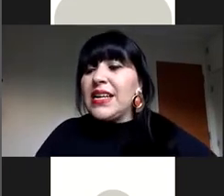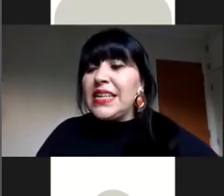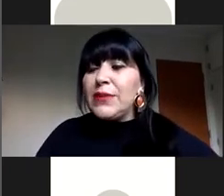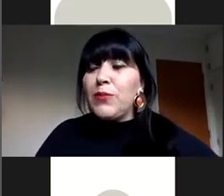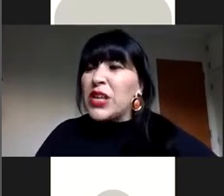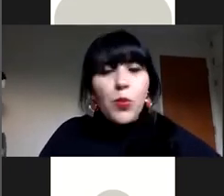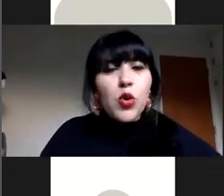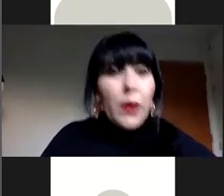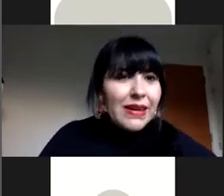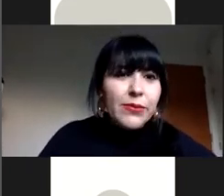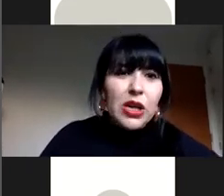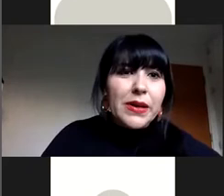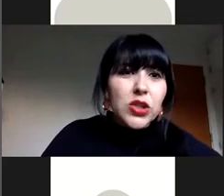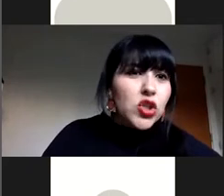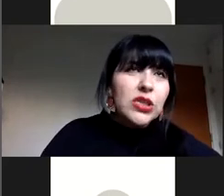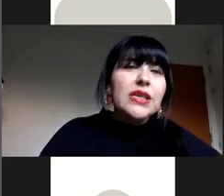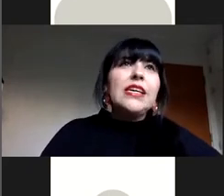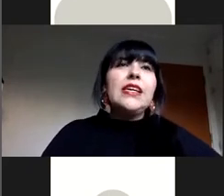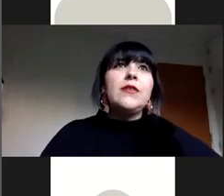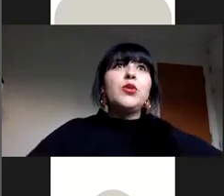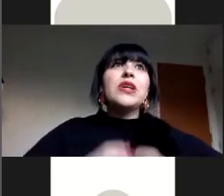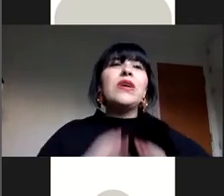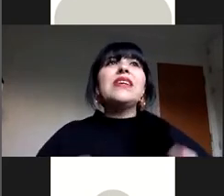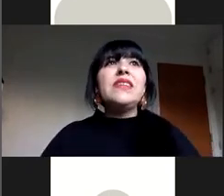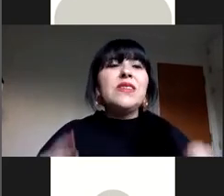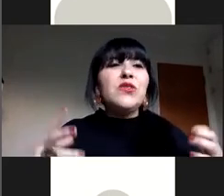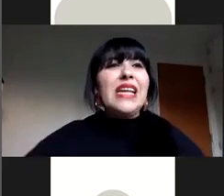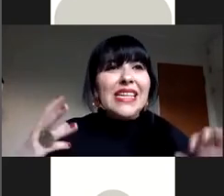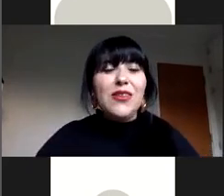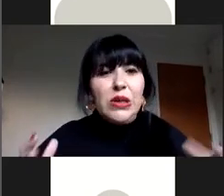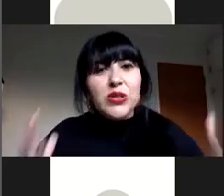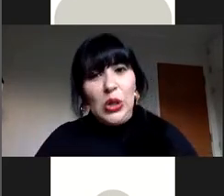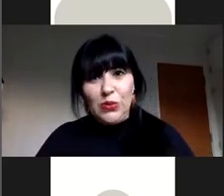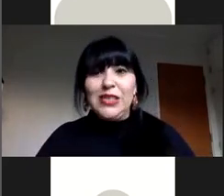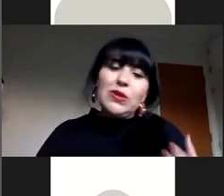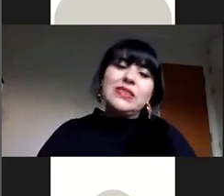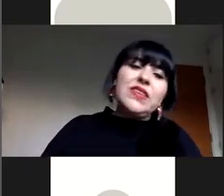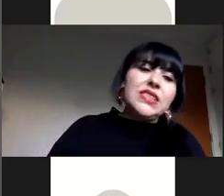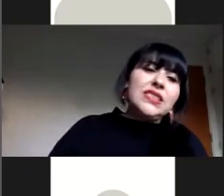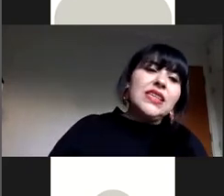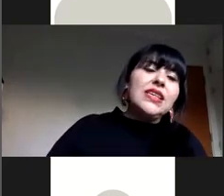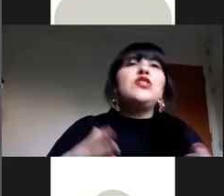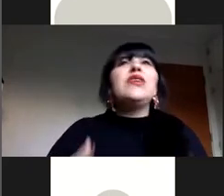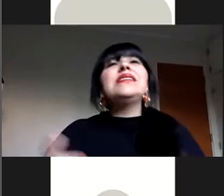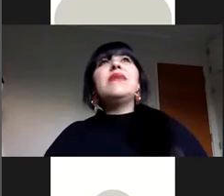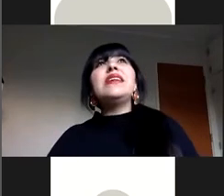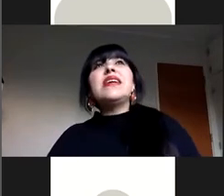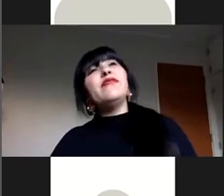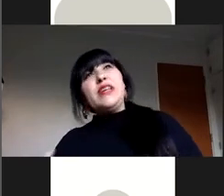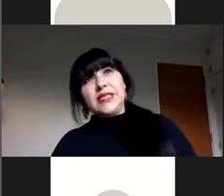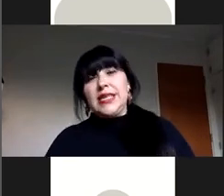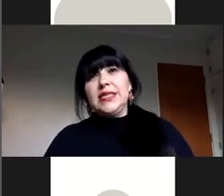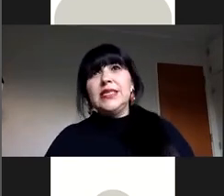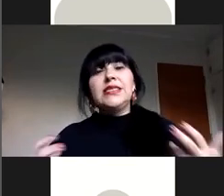día, ¿por qué nos preocupaba el cambio en el patrón? Porque cuántas veces yo en el día estoy solo, y cuántas veces yo la semana estaba